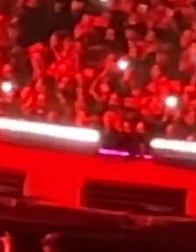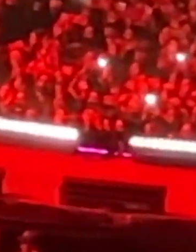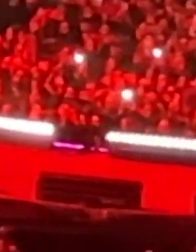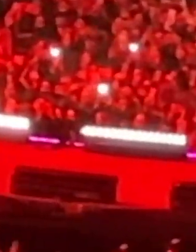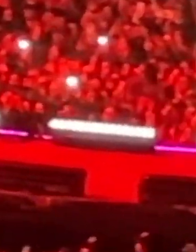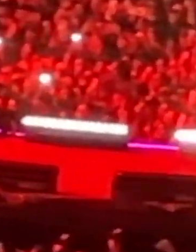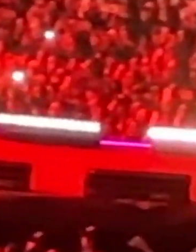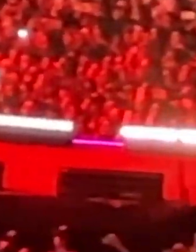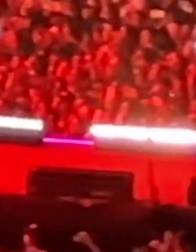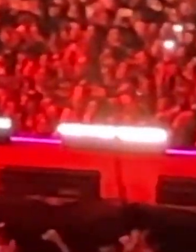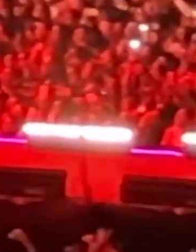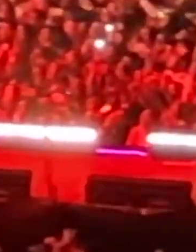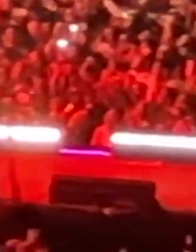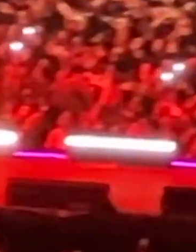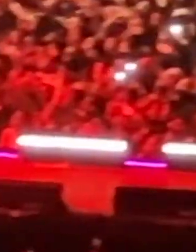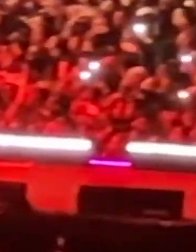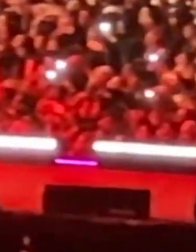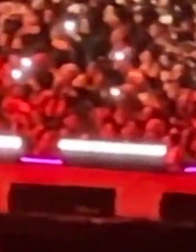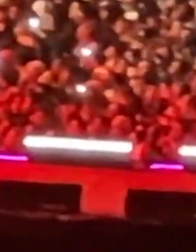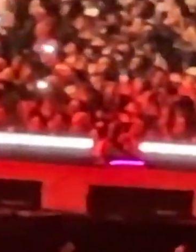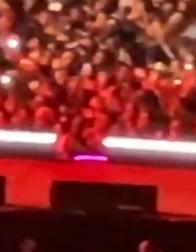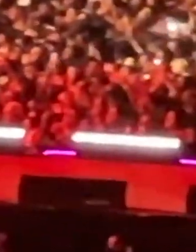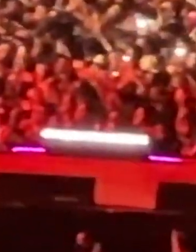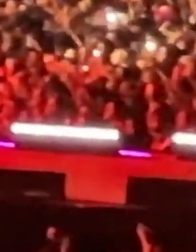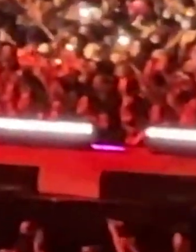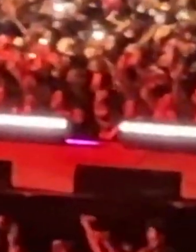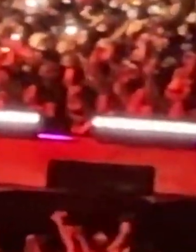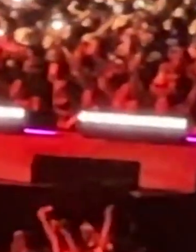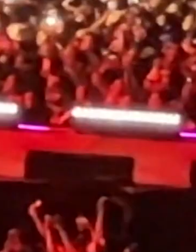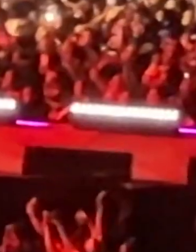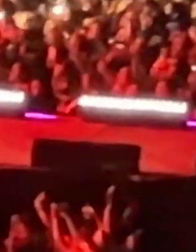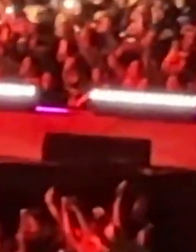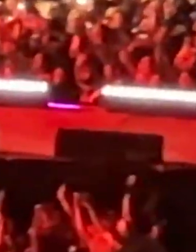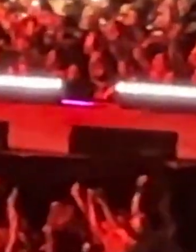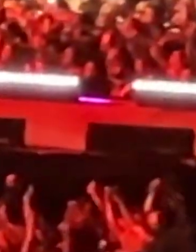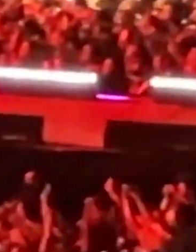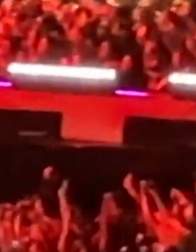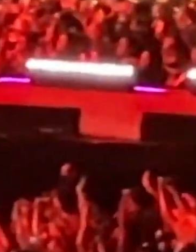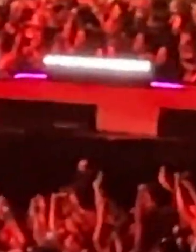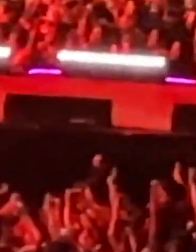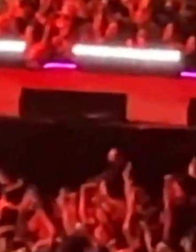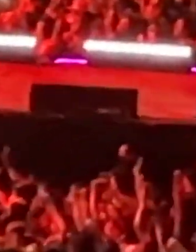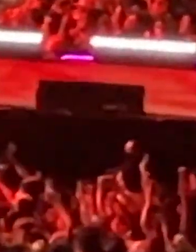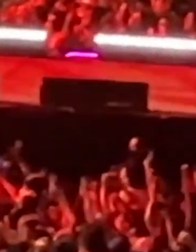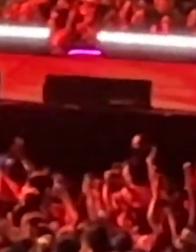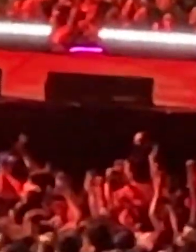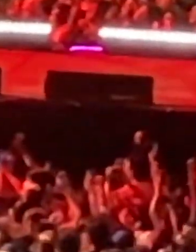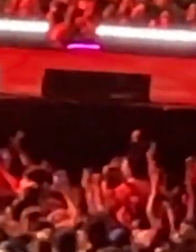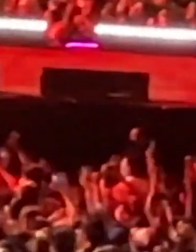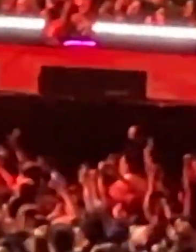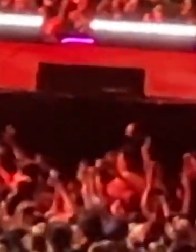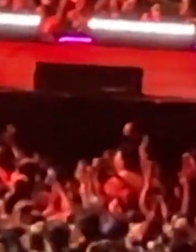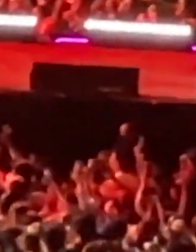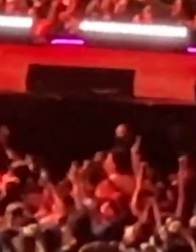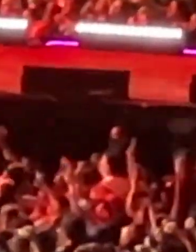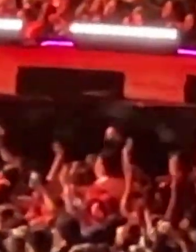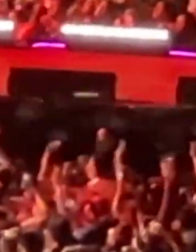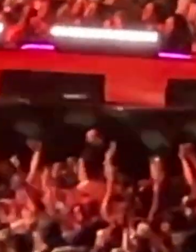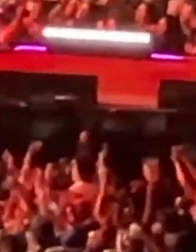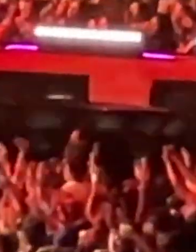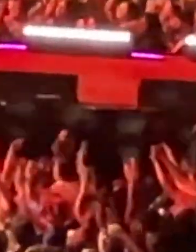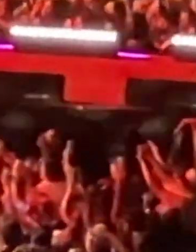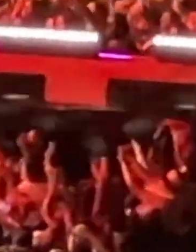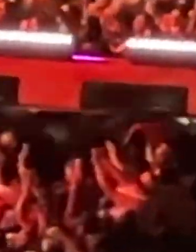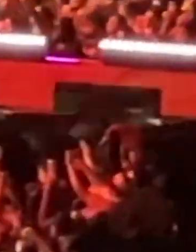que el evento se llevara a cabo en Santa Paz y solo hubieran incidencias de personas desmayadas. También aprovechó a comentar que el